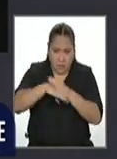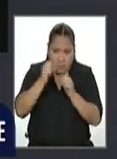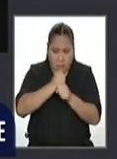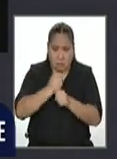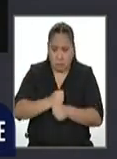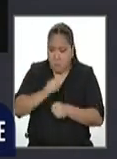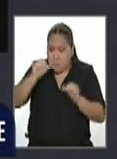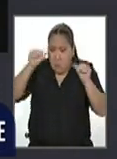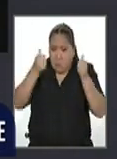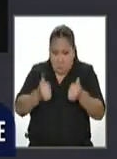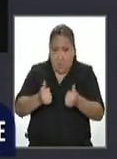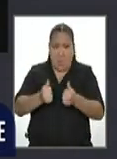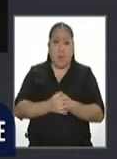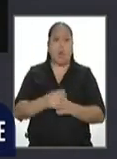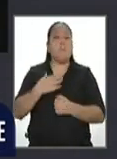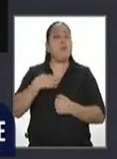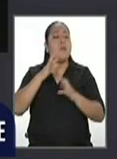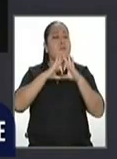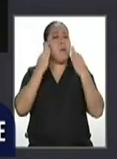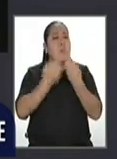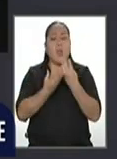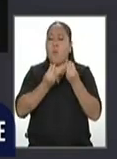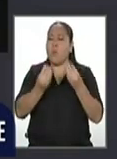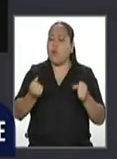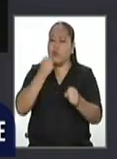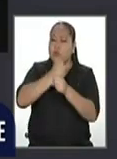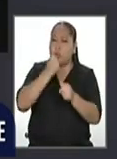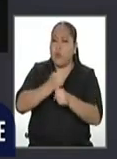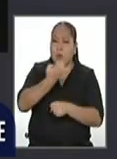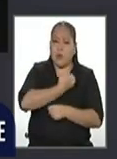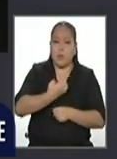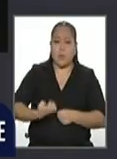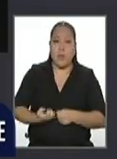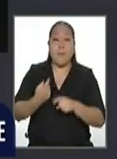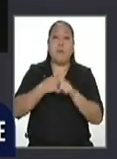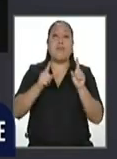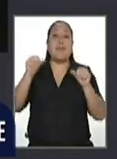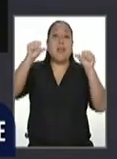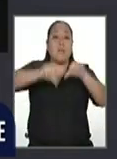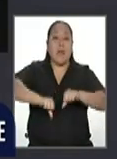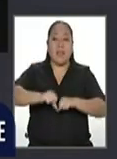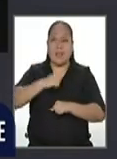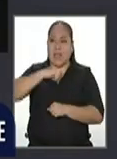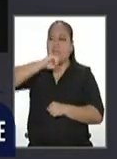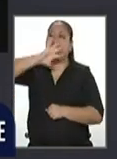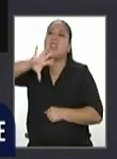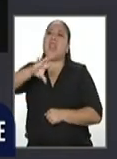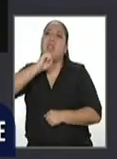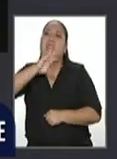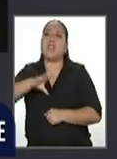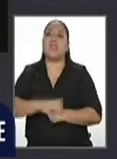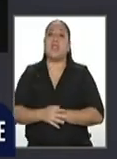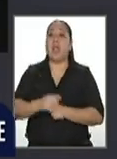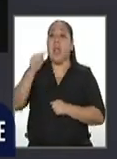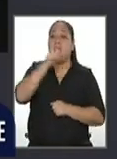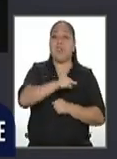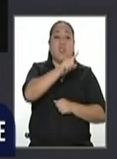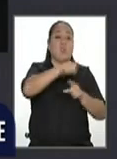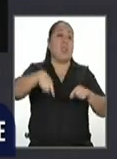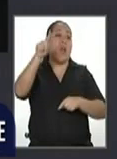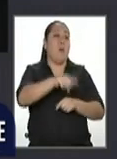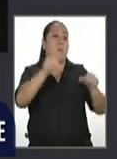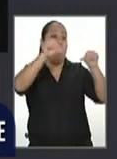un funcionario público. En mi familia han habido muchos funcionarios públicos. Lo que está mal es llenarse la boca y decir que esto no